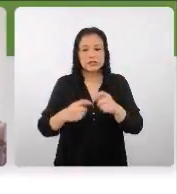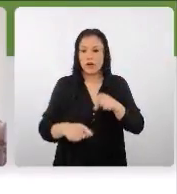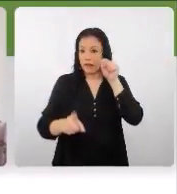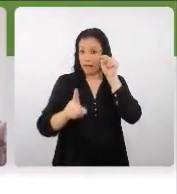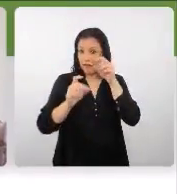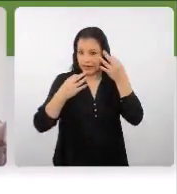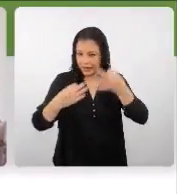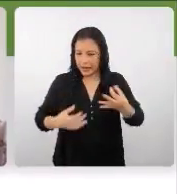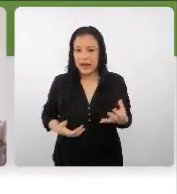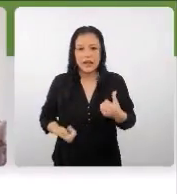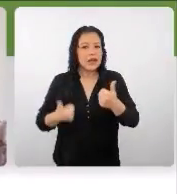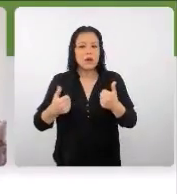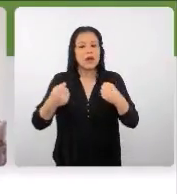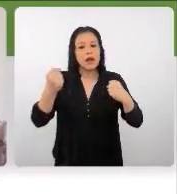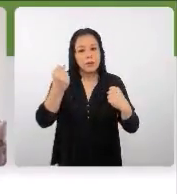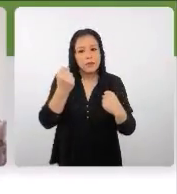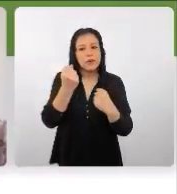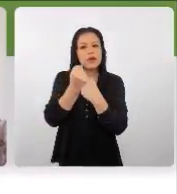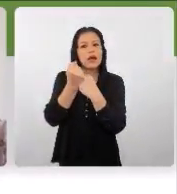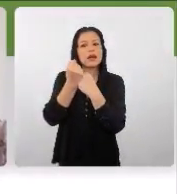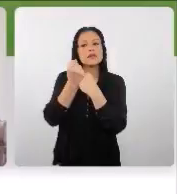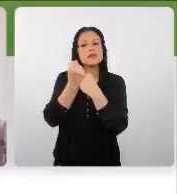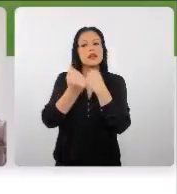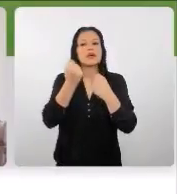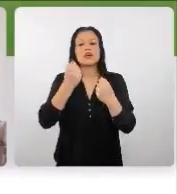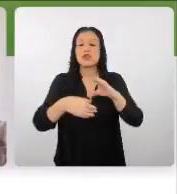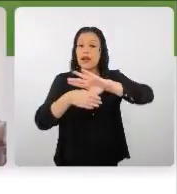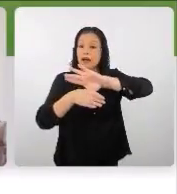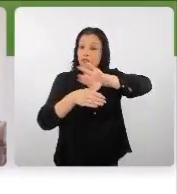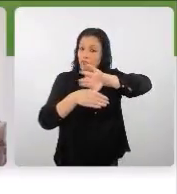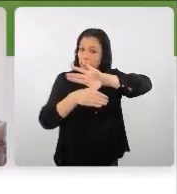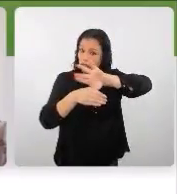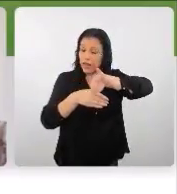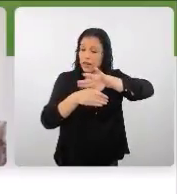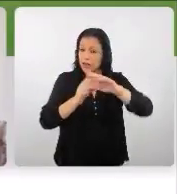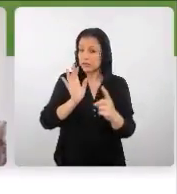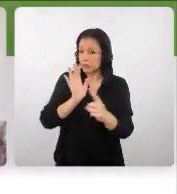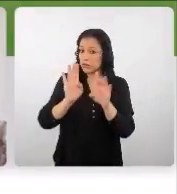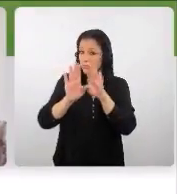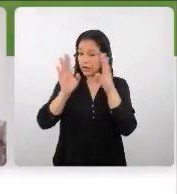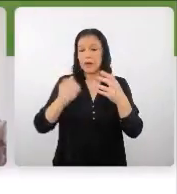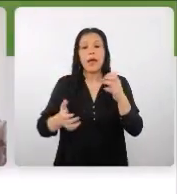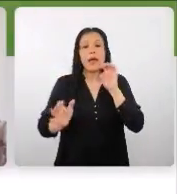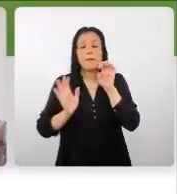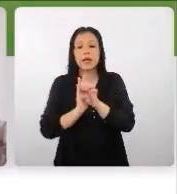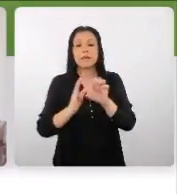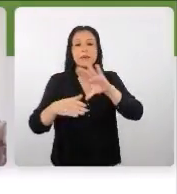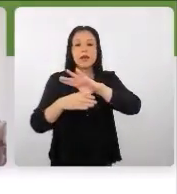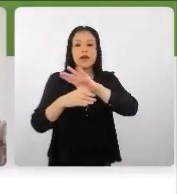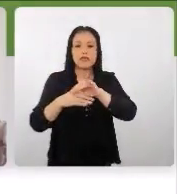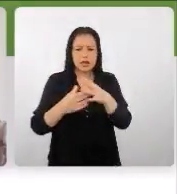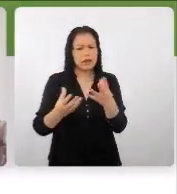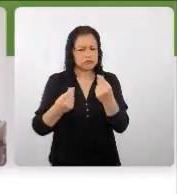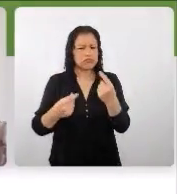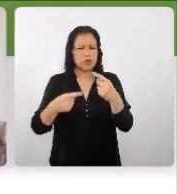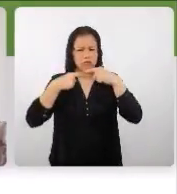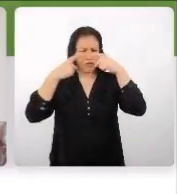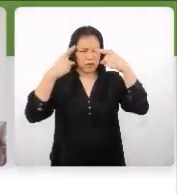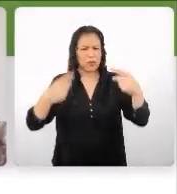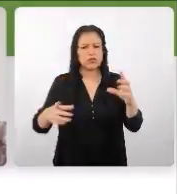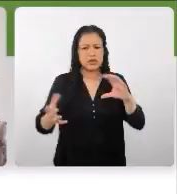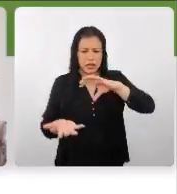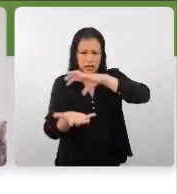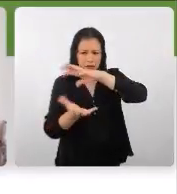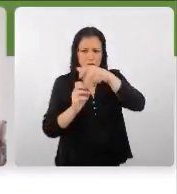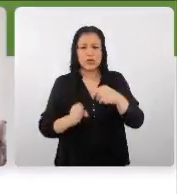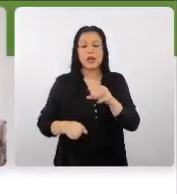es también apoyarte en lo que son las ferias. Por ejemplo, tenemos la feria bastante conocida a nivel mundial, que es el